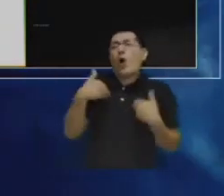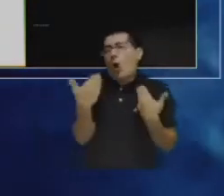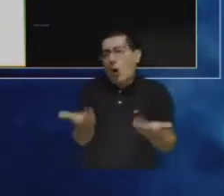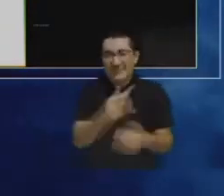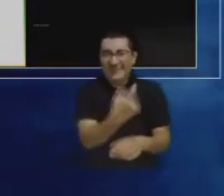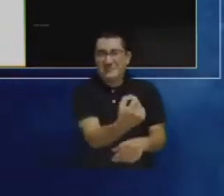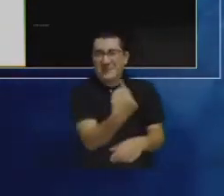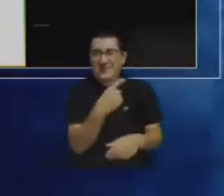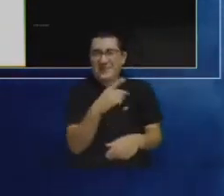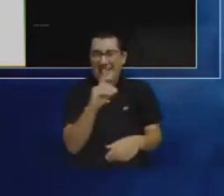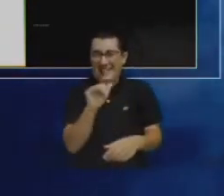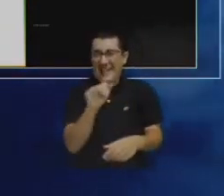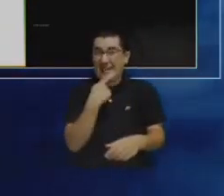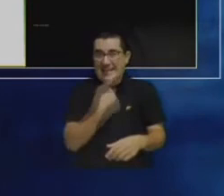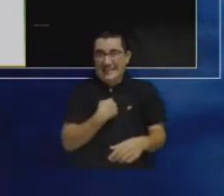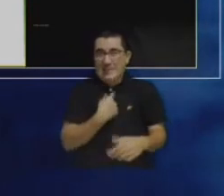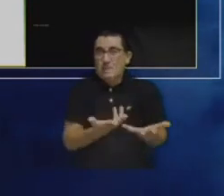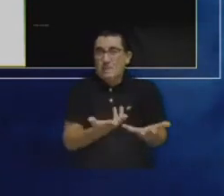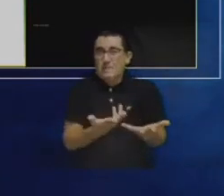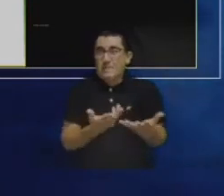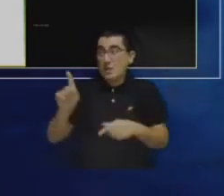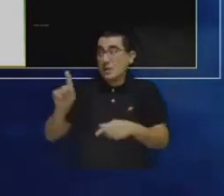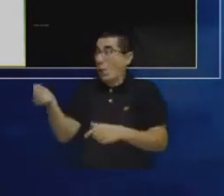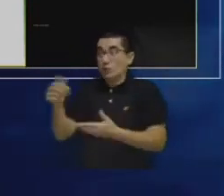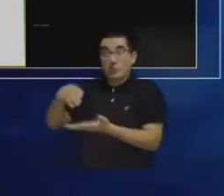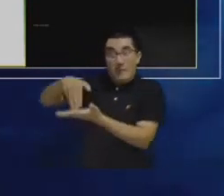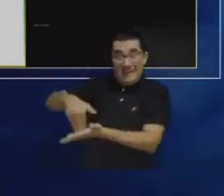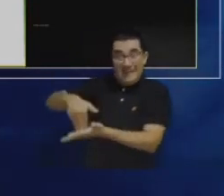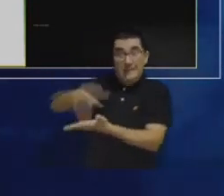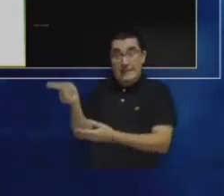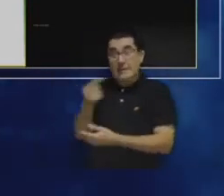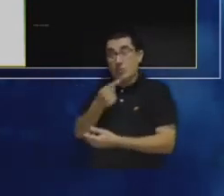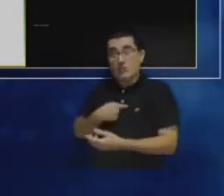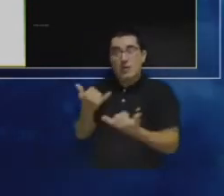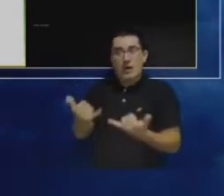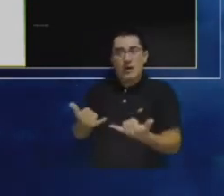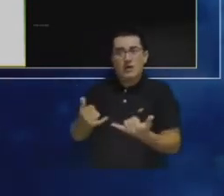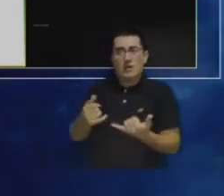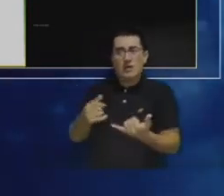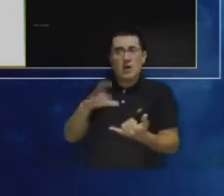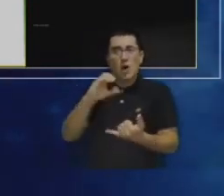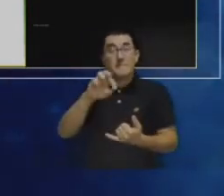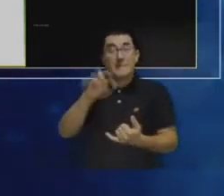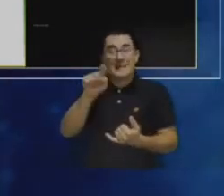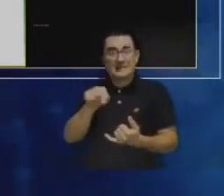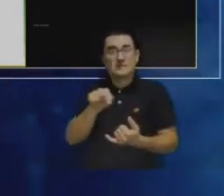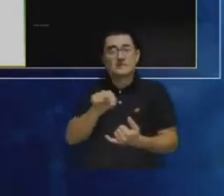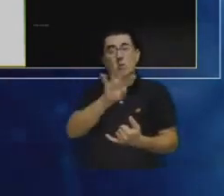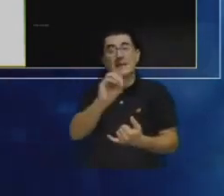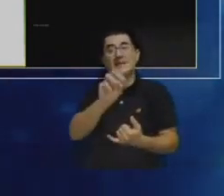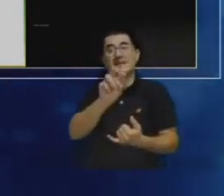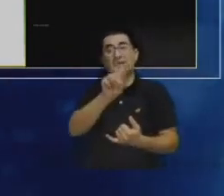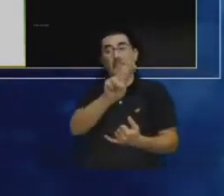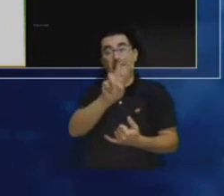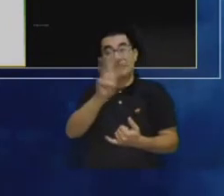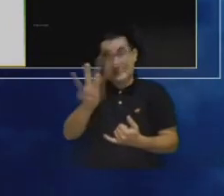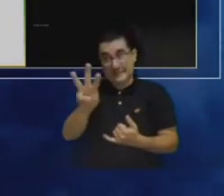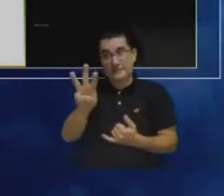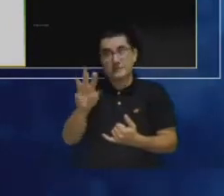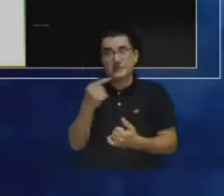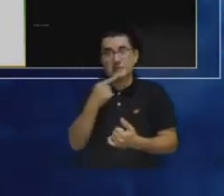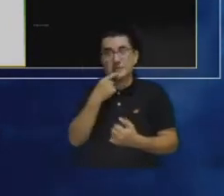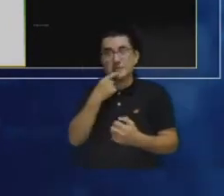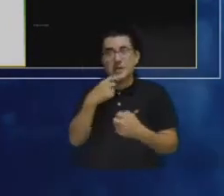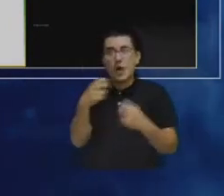que también, digamos, uno de los panelistas lo mencionaba, y era nosotros a través del COMPES 4023, que es el de reactivación económica, es donde se plasma esa política